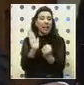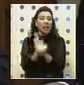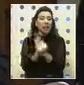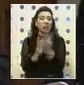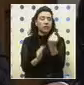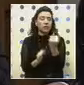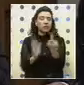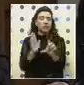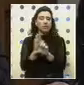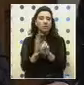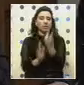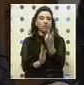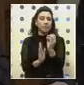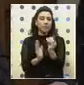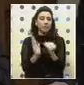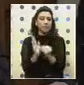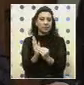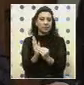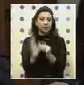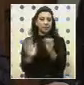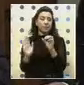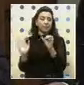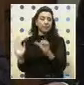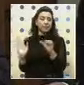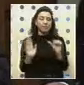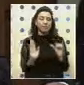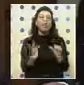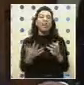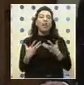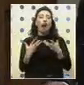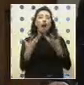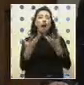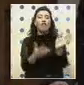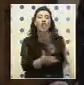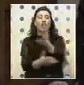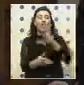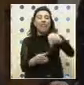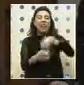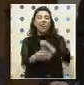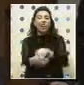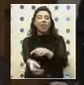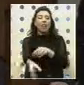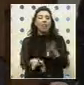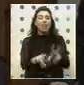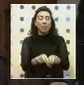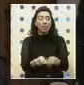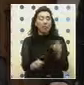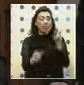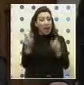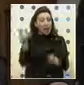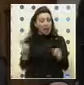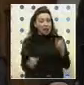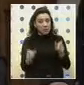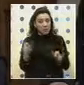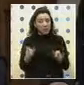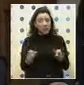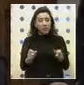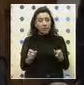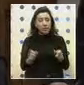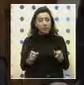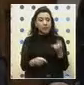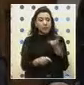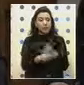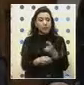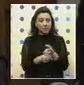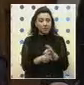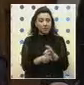14 de la ley número 20.066 sobre violencia intrafamiliar. Nuestras personas, señor Presidente, nuestras personas